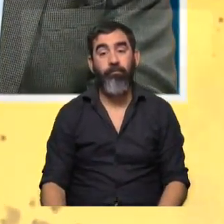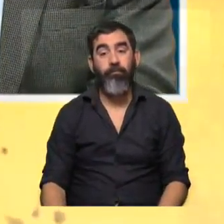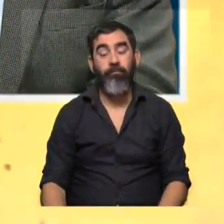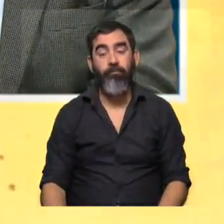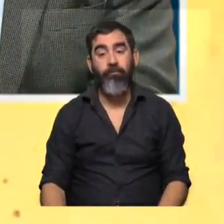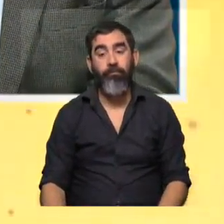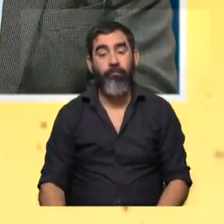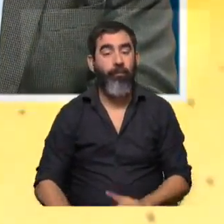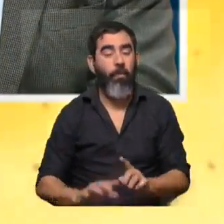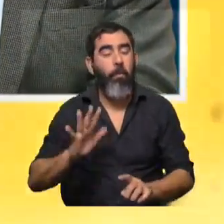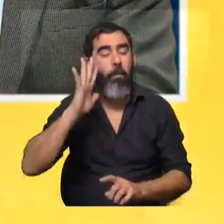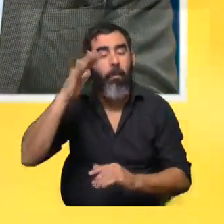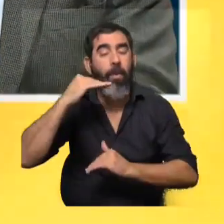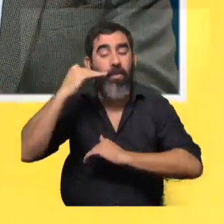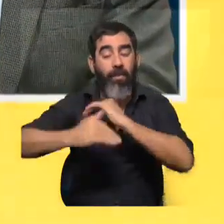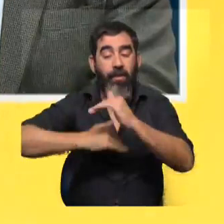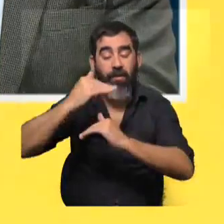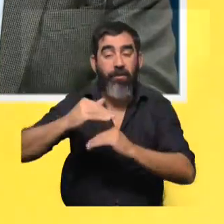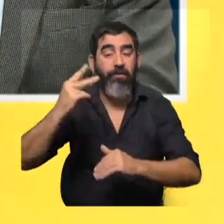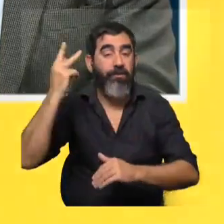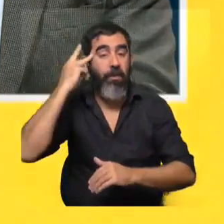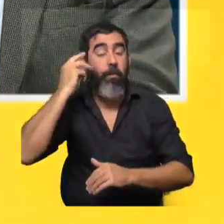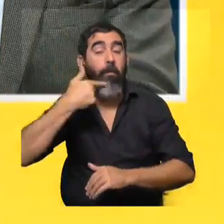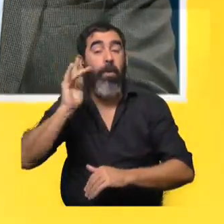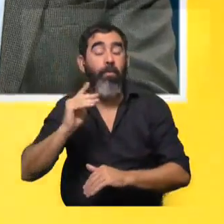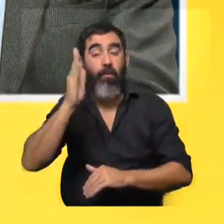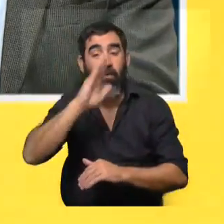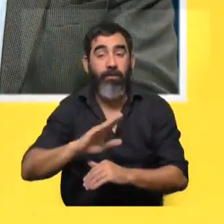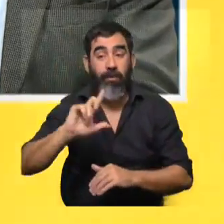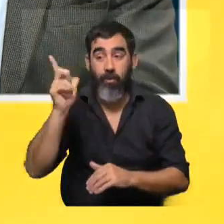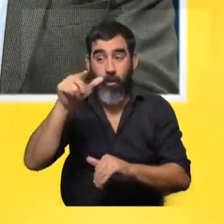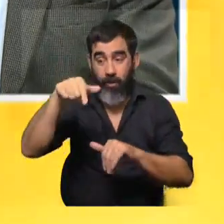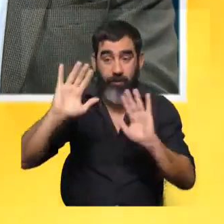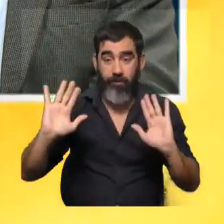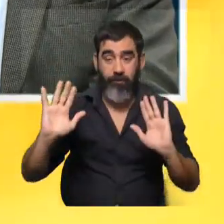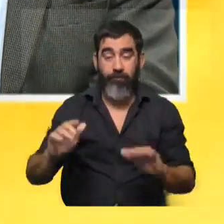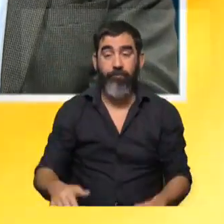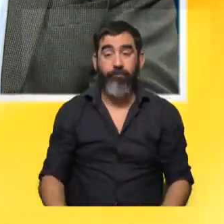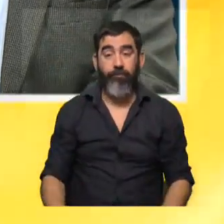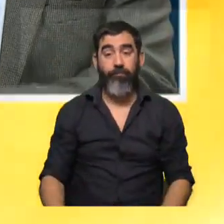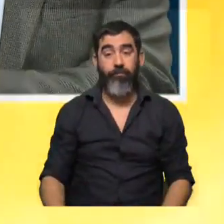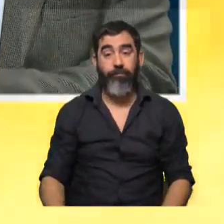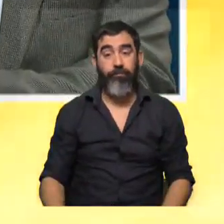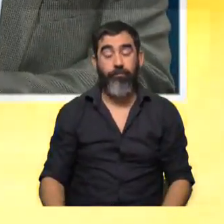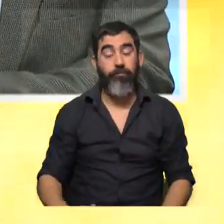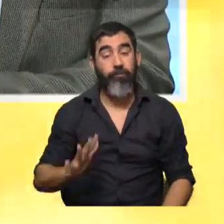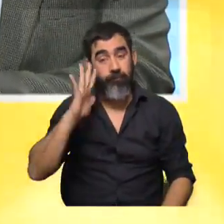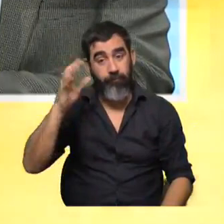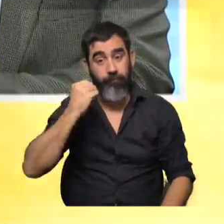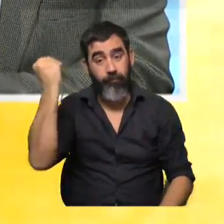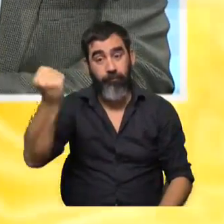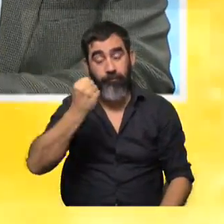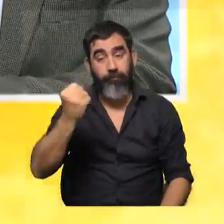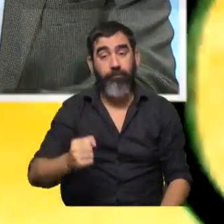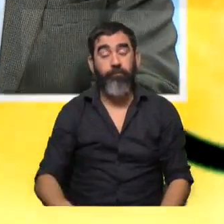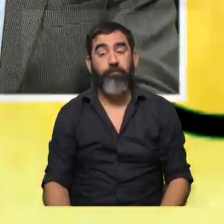podría concebir el desarrollo de San Pablo si no existiera el acuífero guaraní, para que vean lo importante que es en algunos